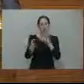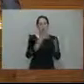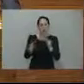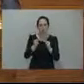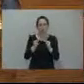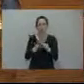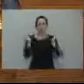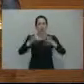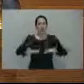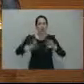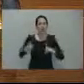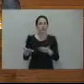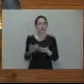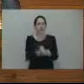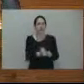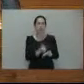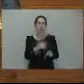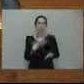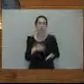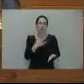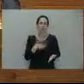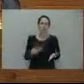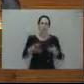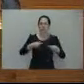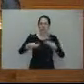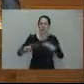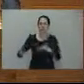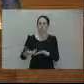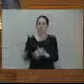cesión de todas las partes implicadas. Y yo creo que ese es el camino que hemos